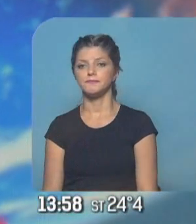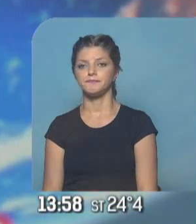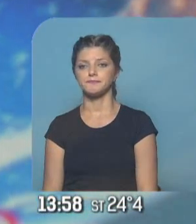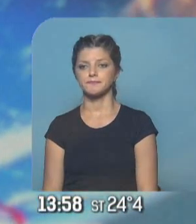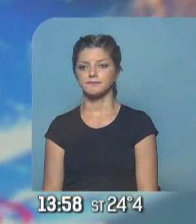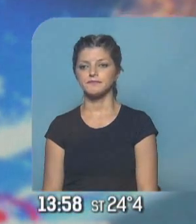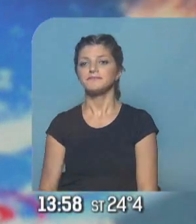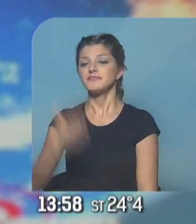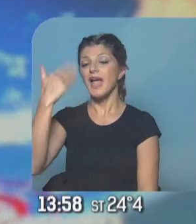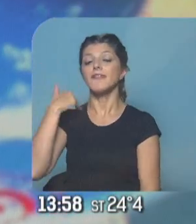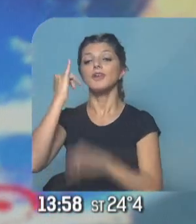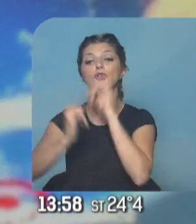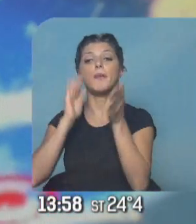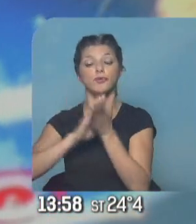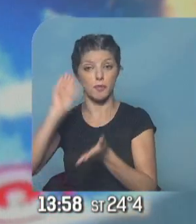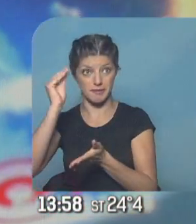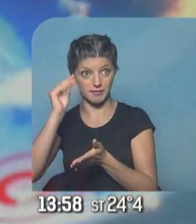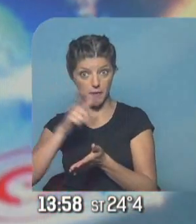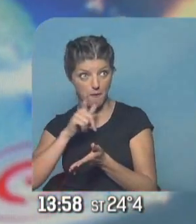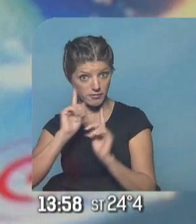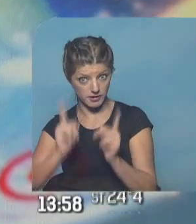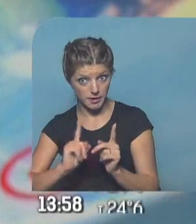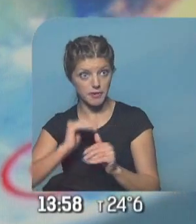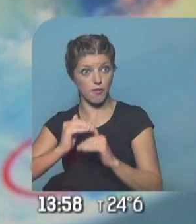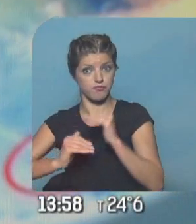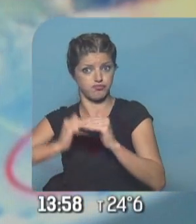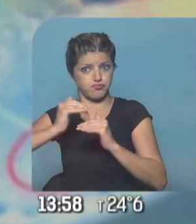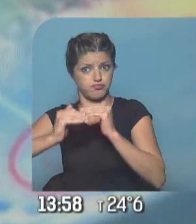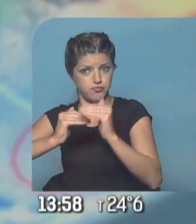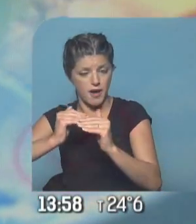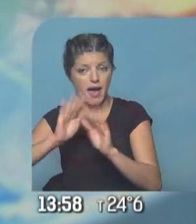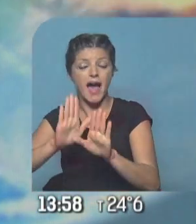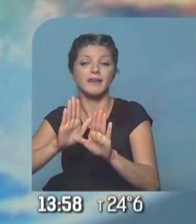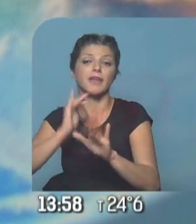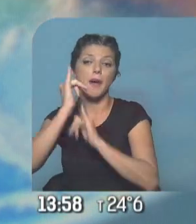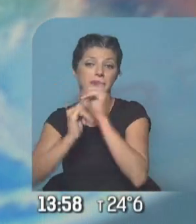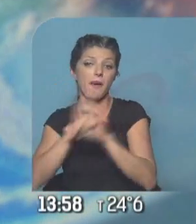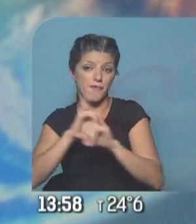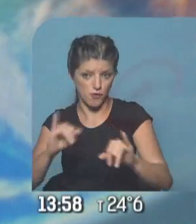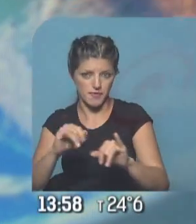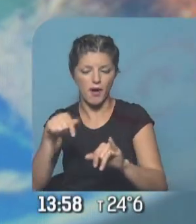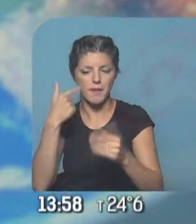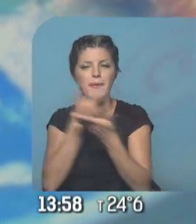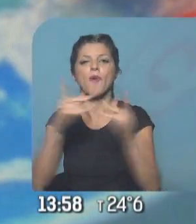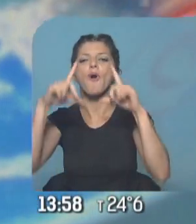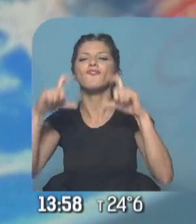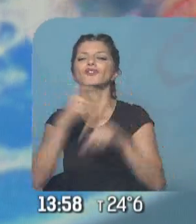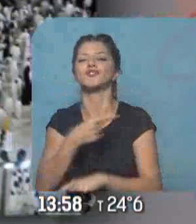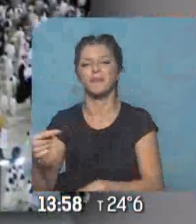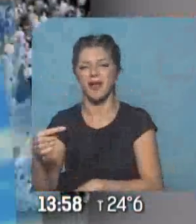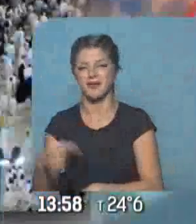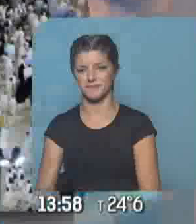Y hablábamos de Brasil y también parece que está saliendo de la recesión, decían los informes. Vemos la foto de la semana.